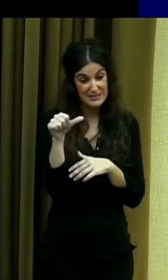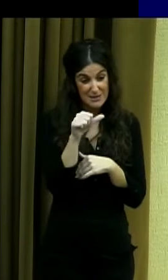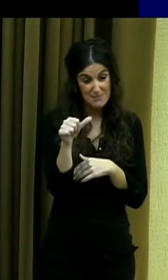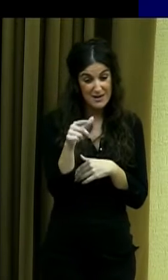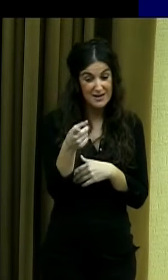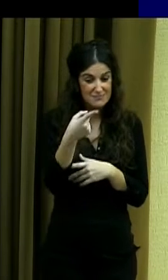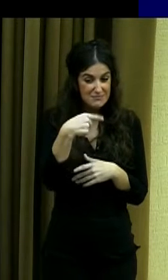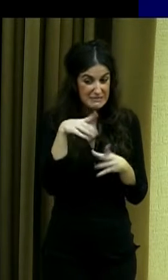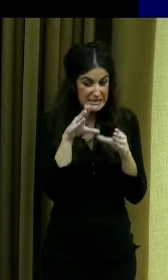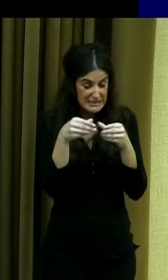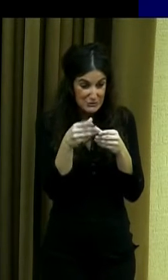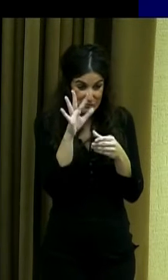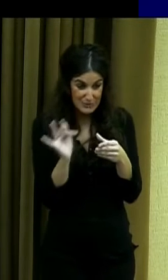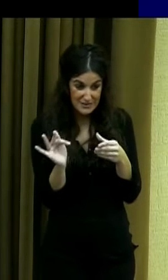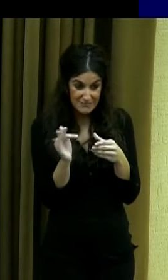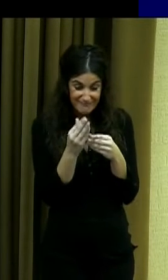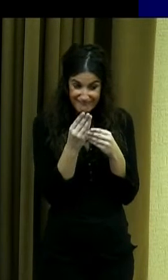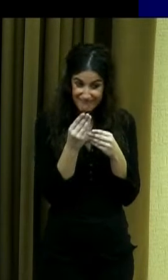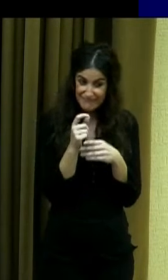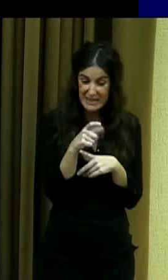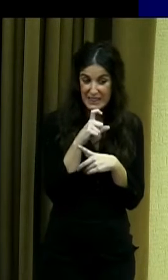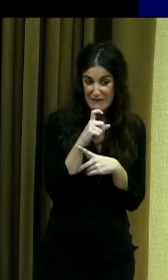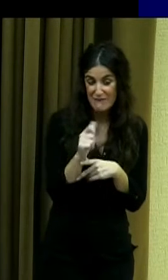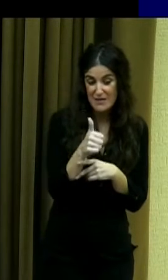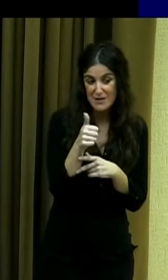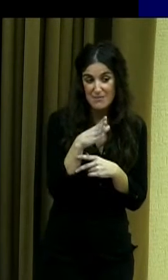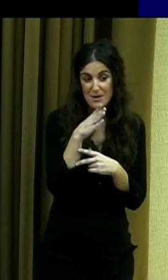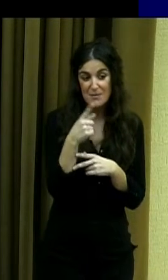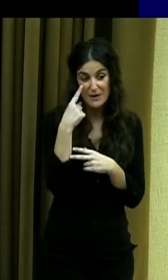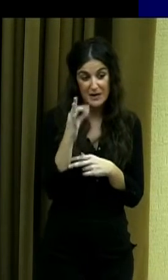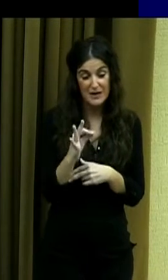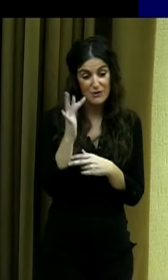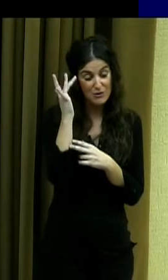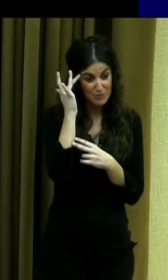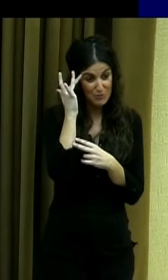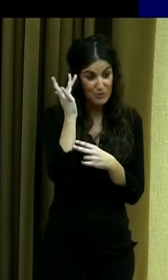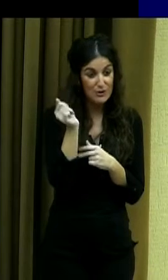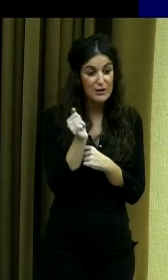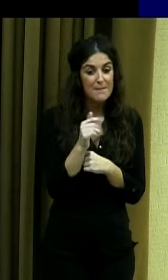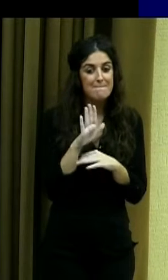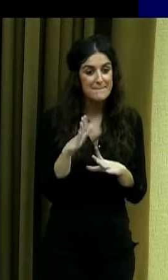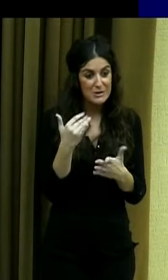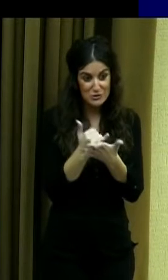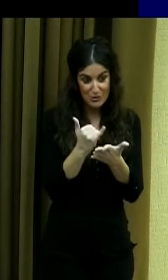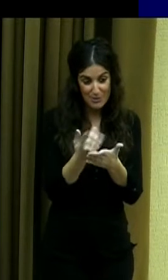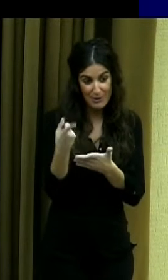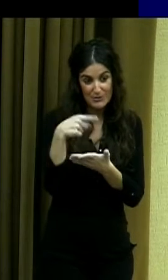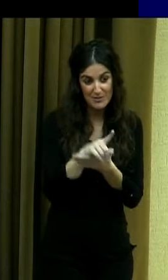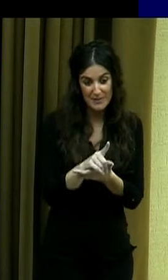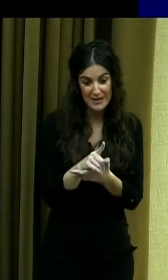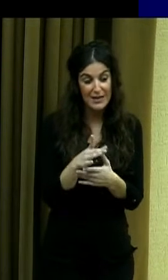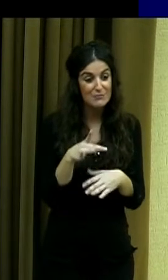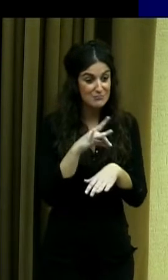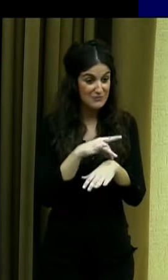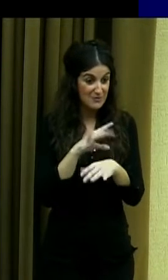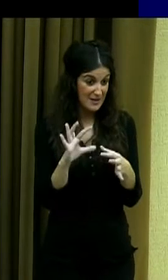escapar. En general, se les va a dar menos atención desde el punto de vista de riesgo neurológico, pero también se ha comprobado que van a tener una morbilidad mayor